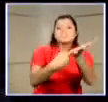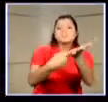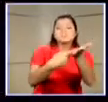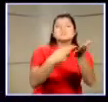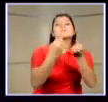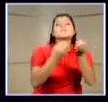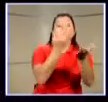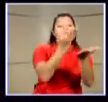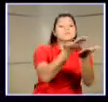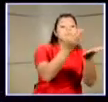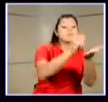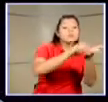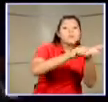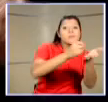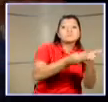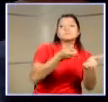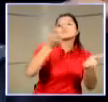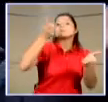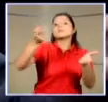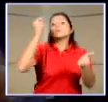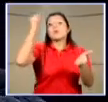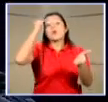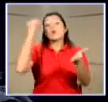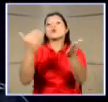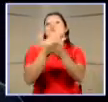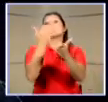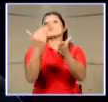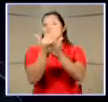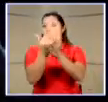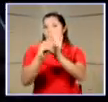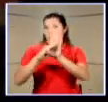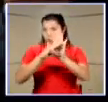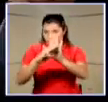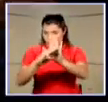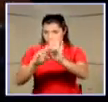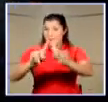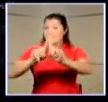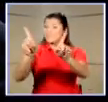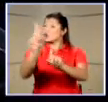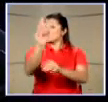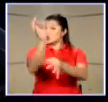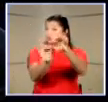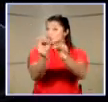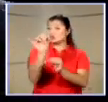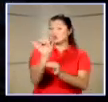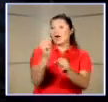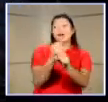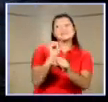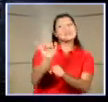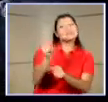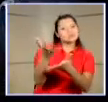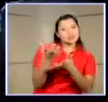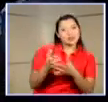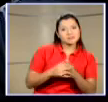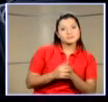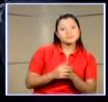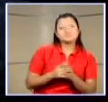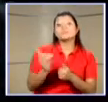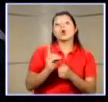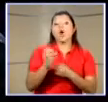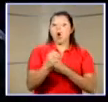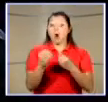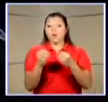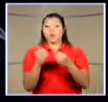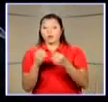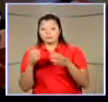modelo en la línea que usted apunta. Lo que no se vale es hacer eso que usted quiere en la oficina de la